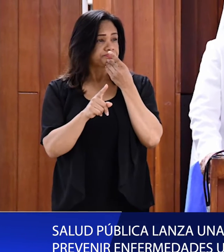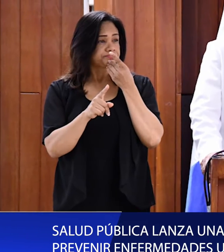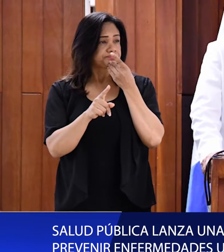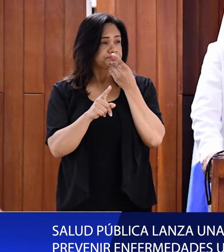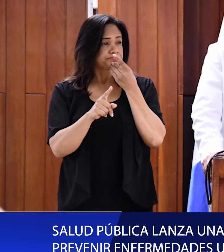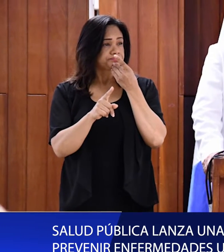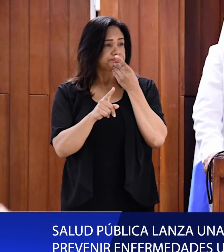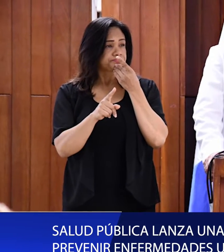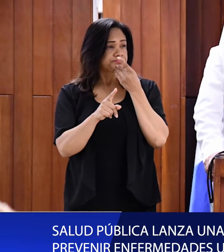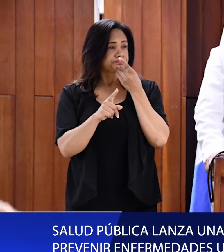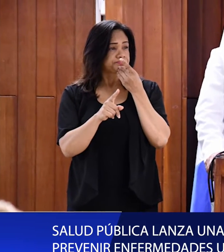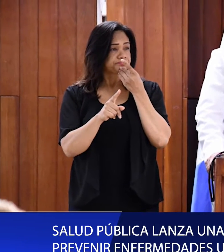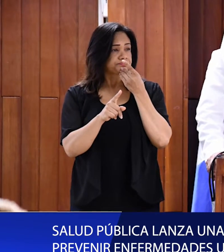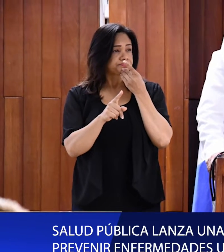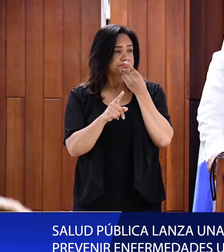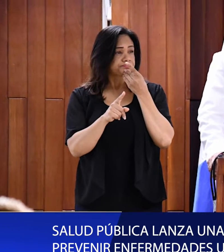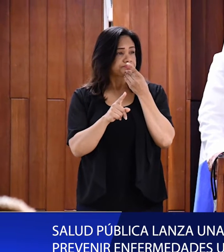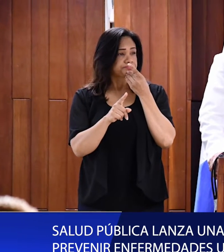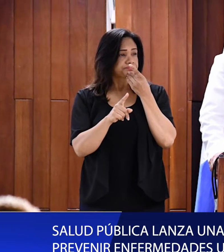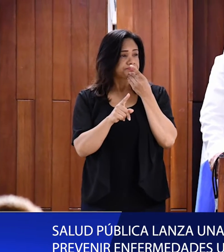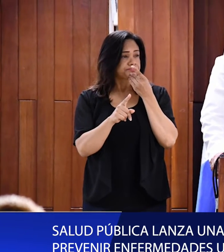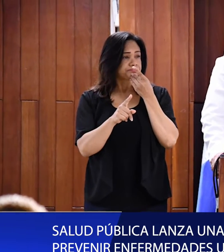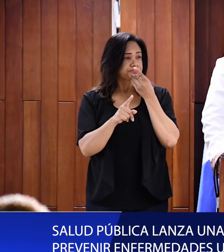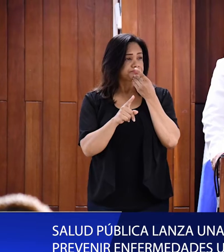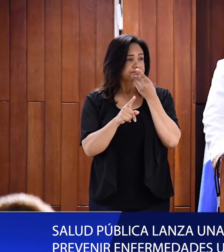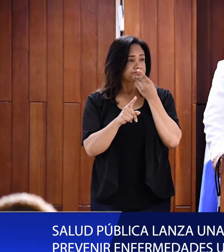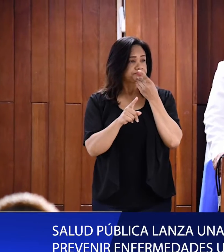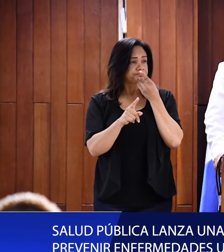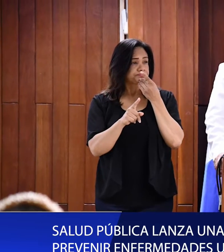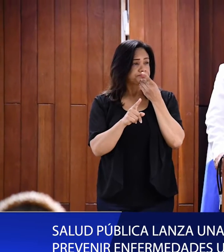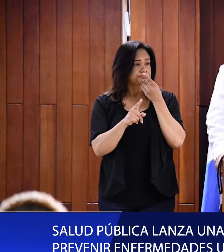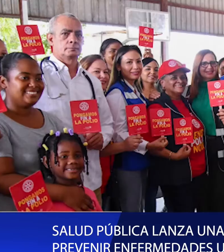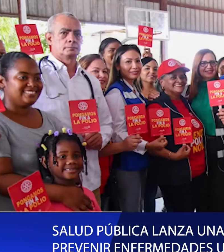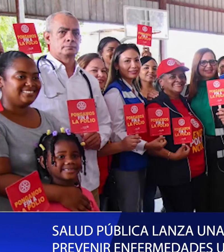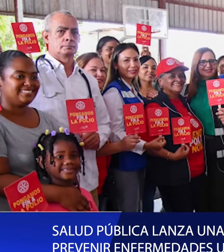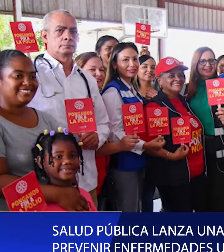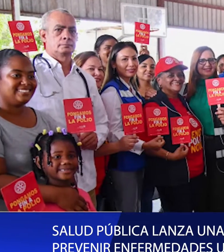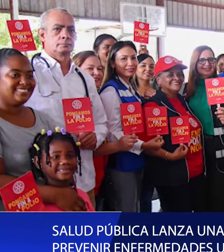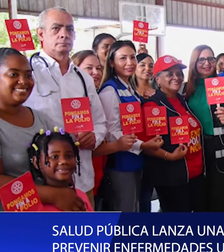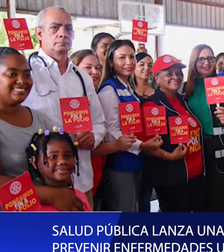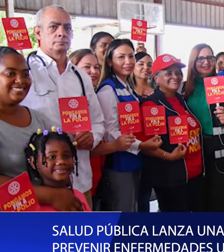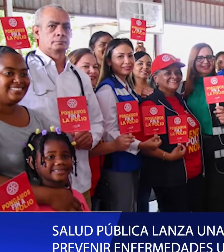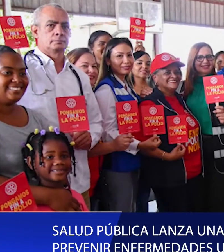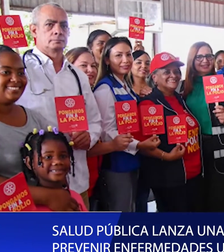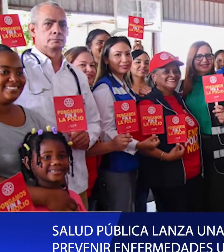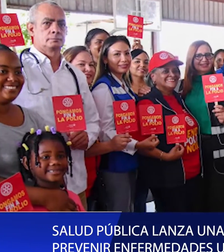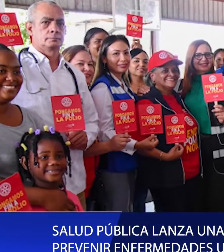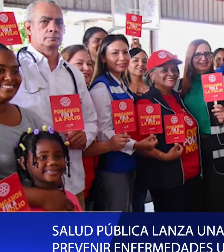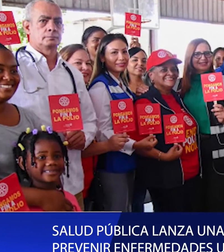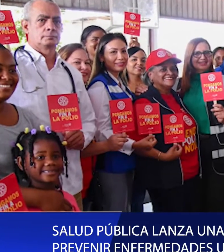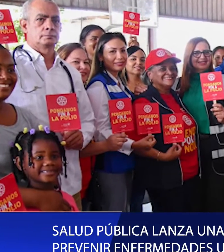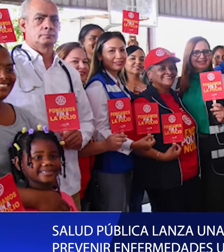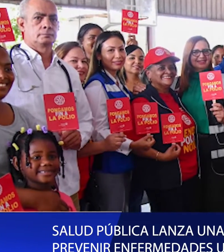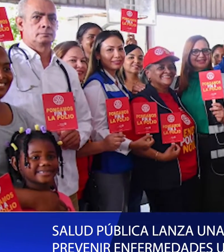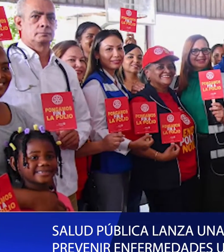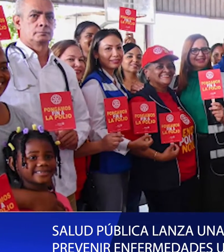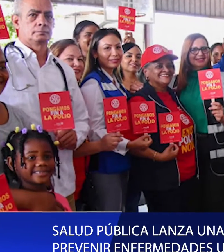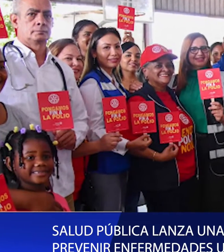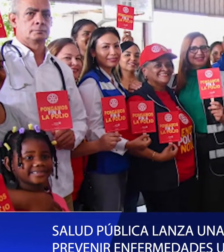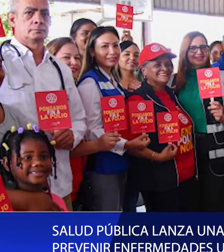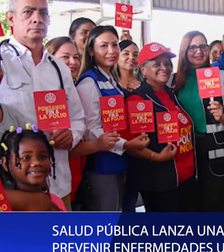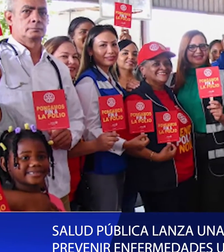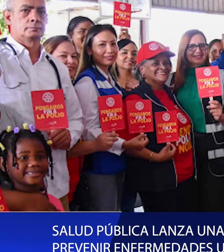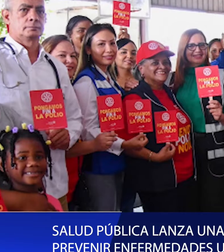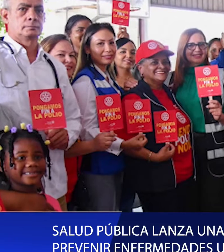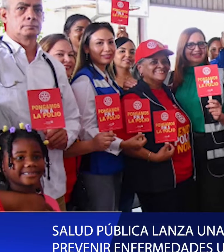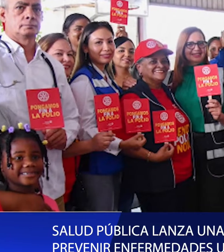contribuir con el control y prevención. Esta jornada se desarrollará a partir del día 31 de octubre hasta el día